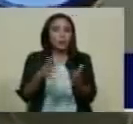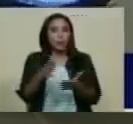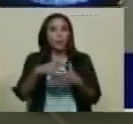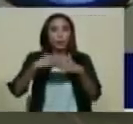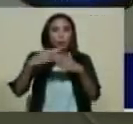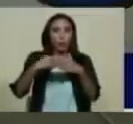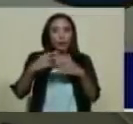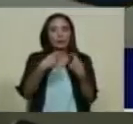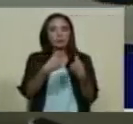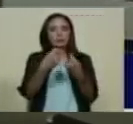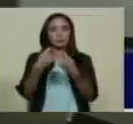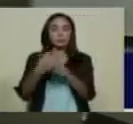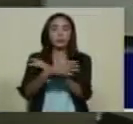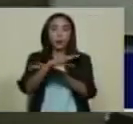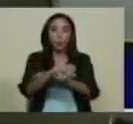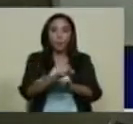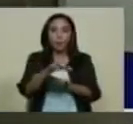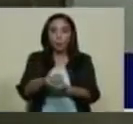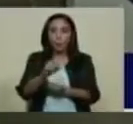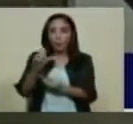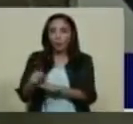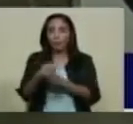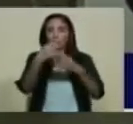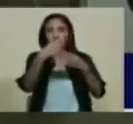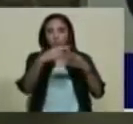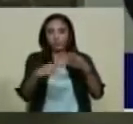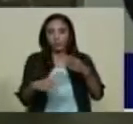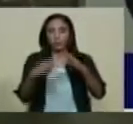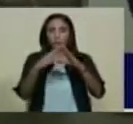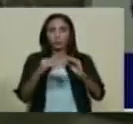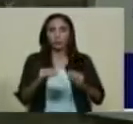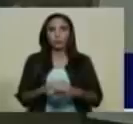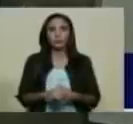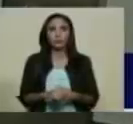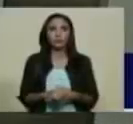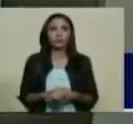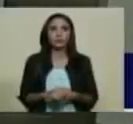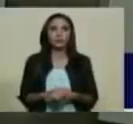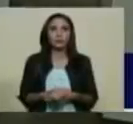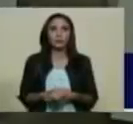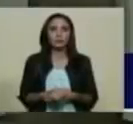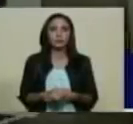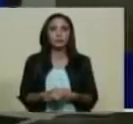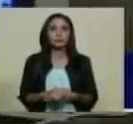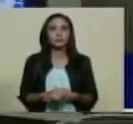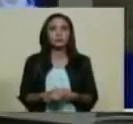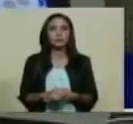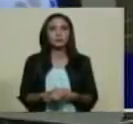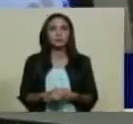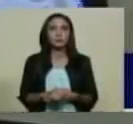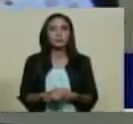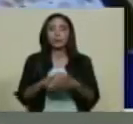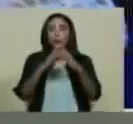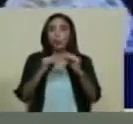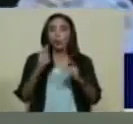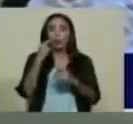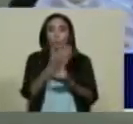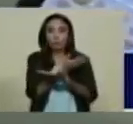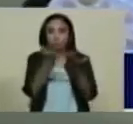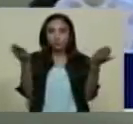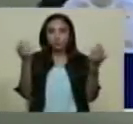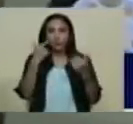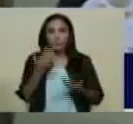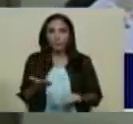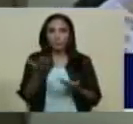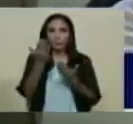dólares. Todos los materiales cumplen con certificación de producción En este